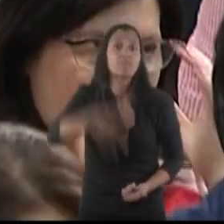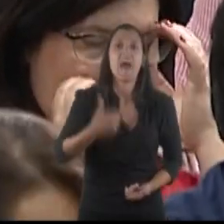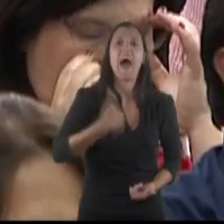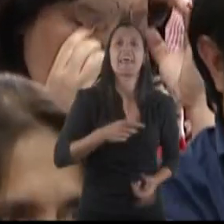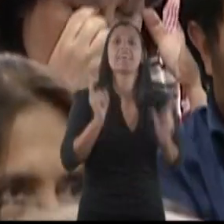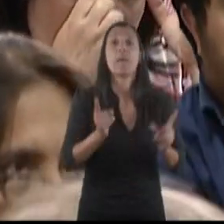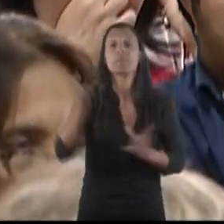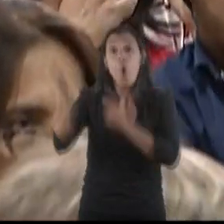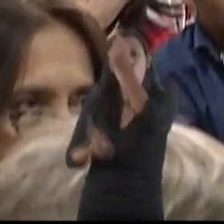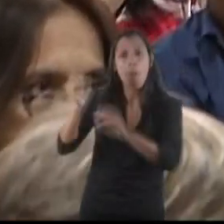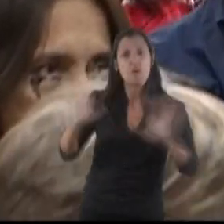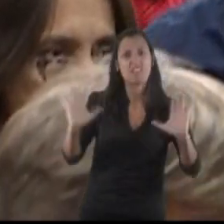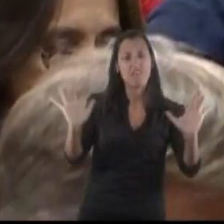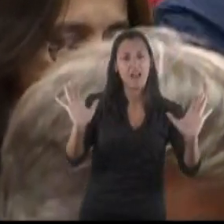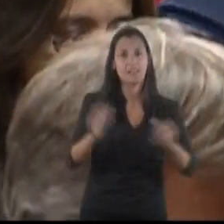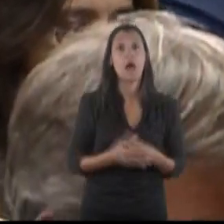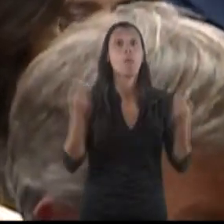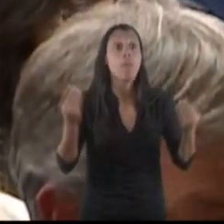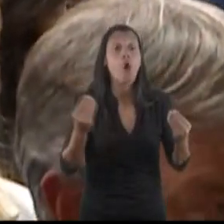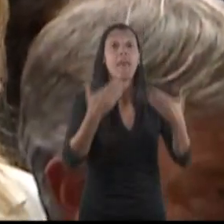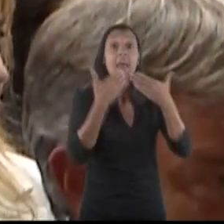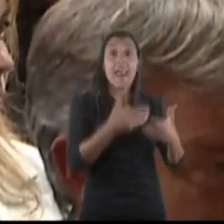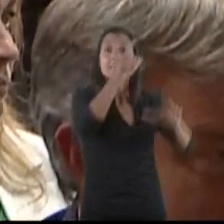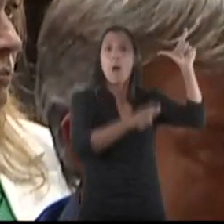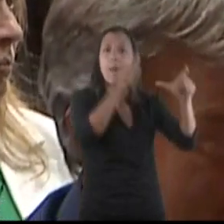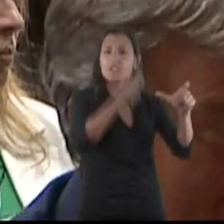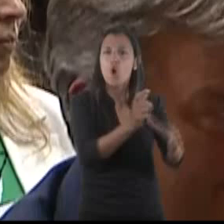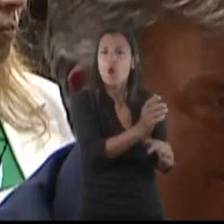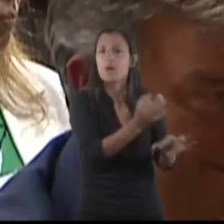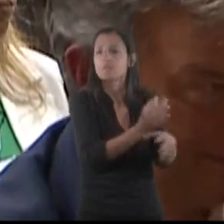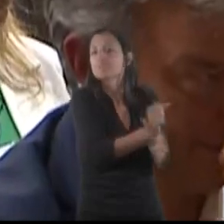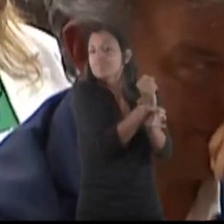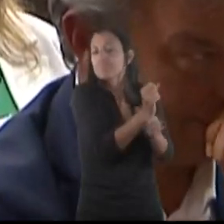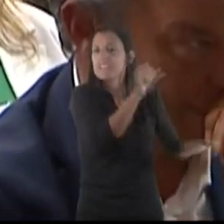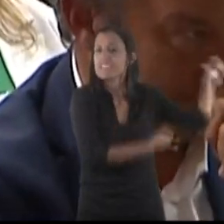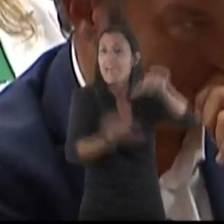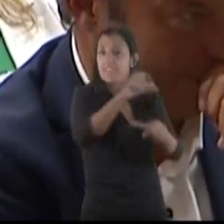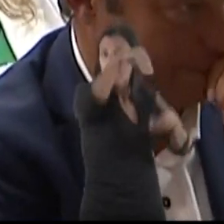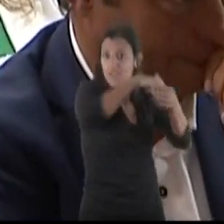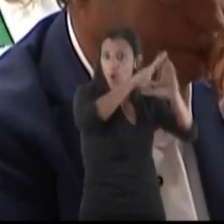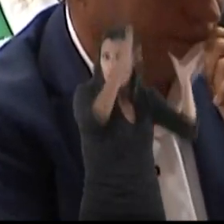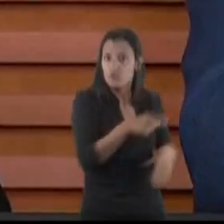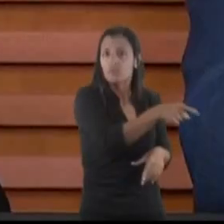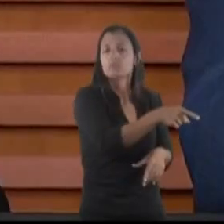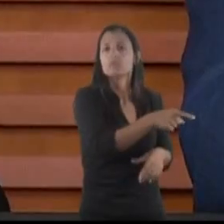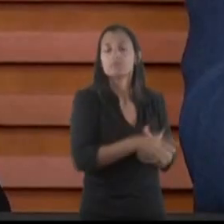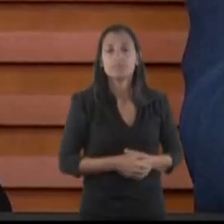porque científicos del CONICET, aquí veía, no la veo ahora, pero la